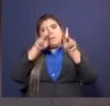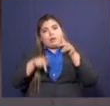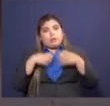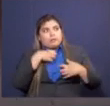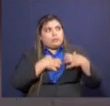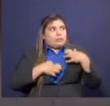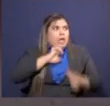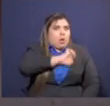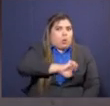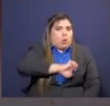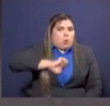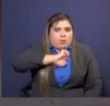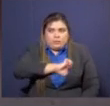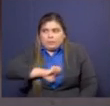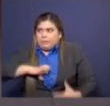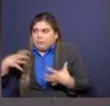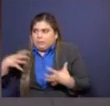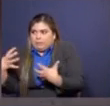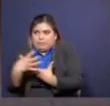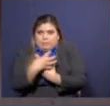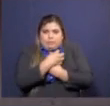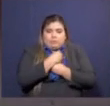y lo mejor